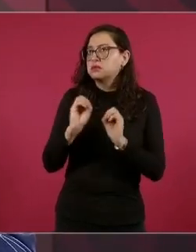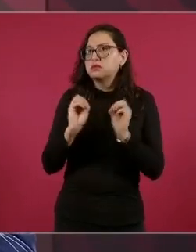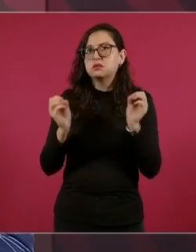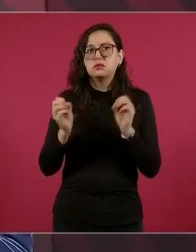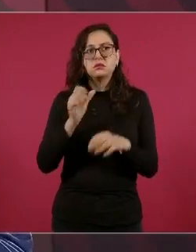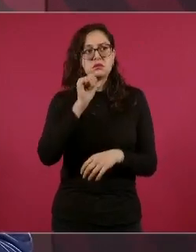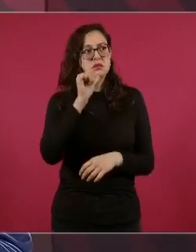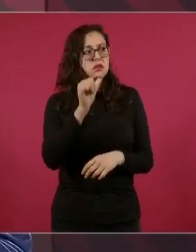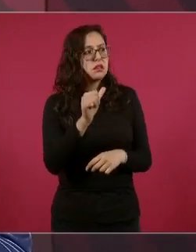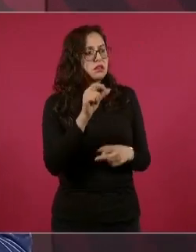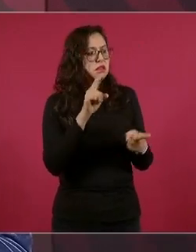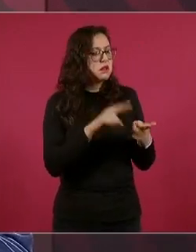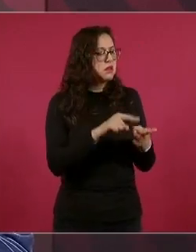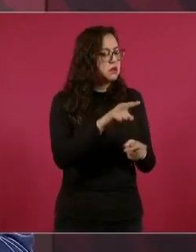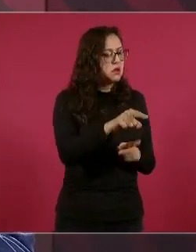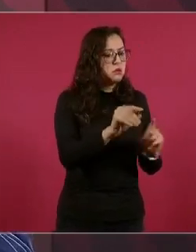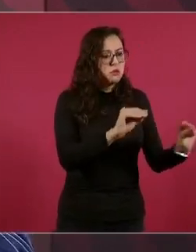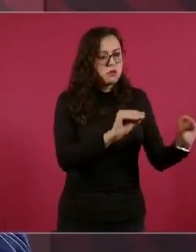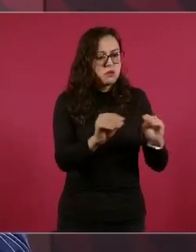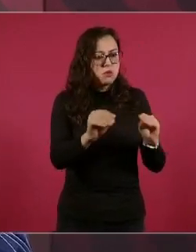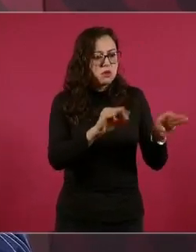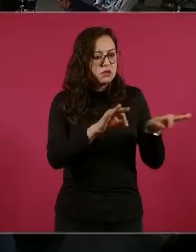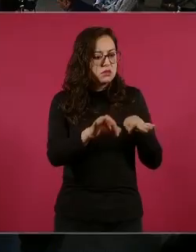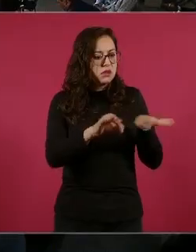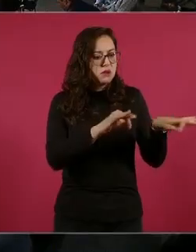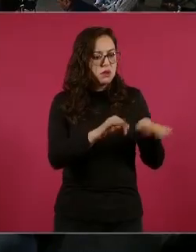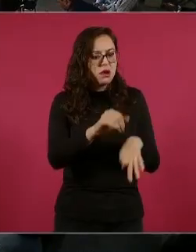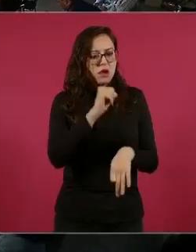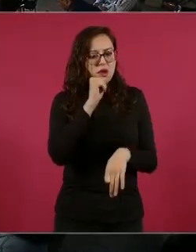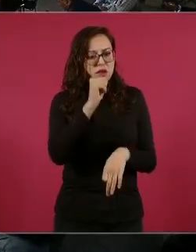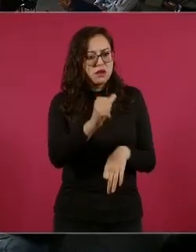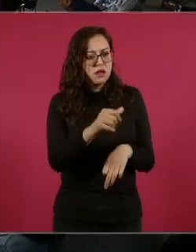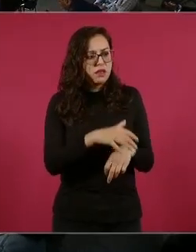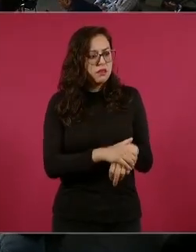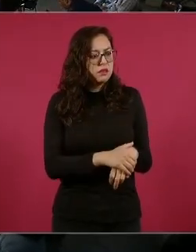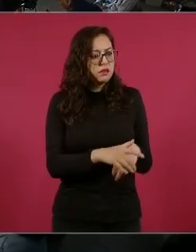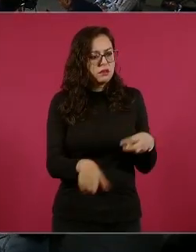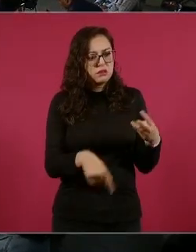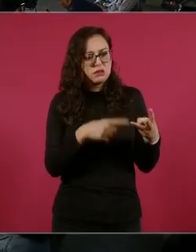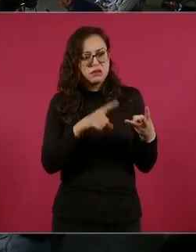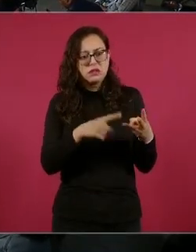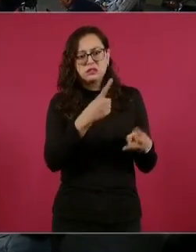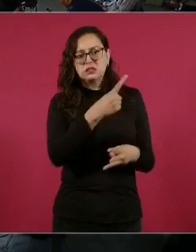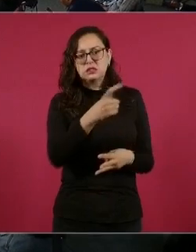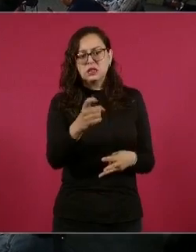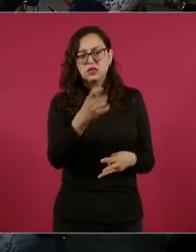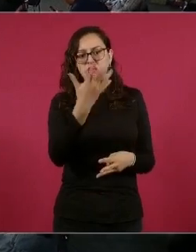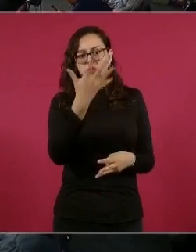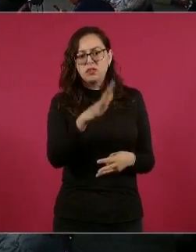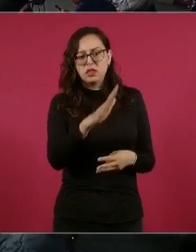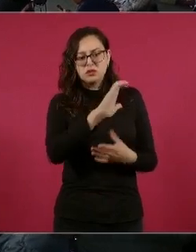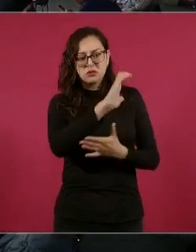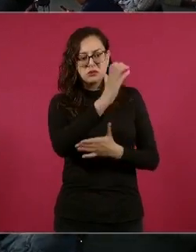no invierten, y de esos 110 contratos hay 3